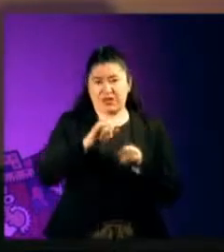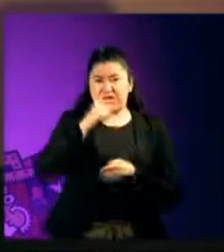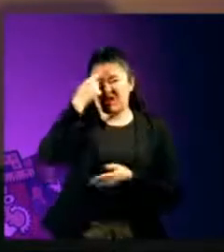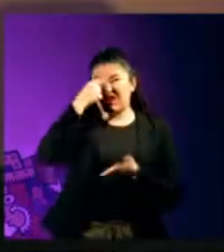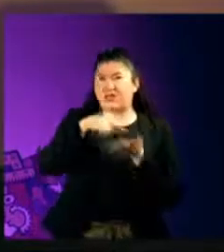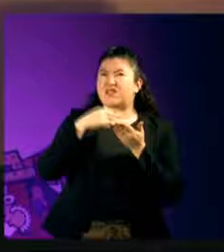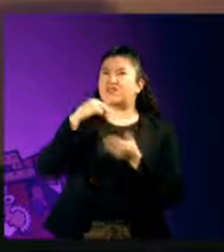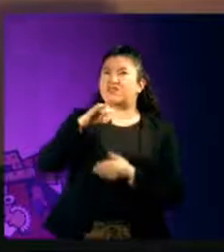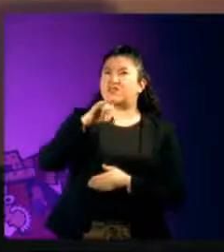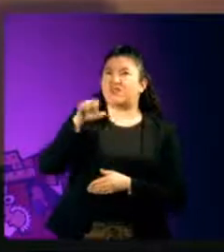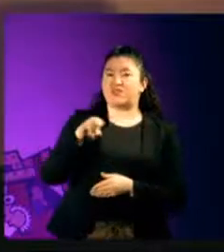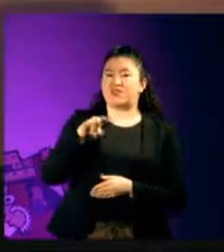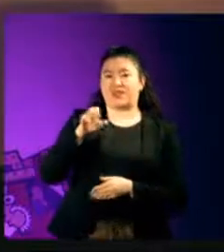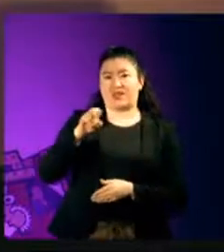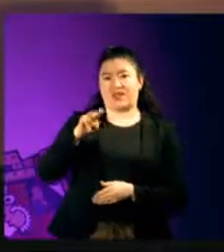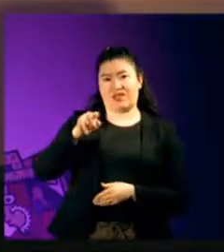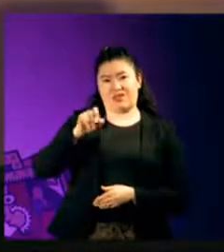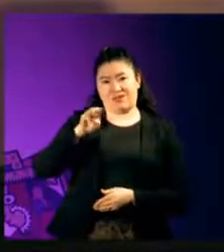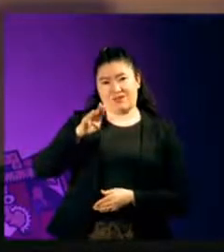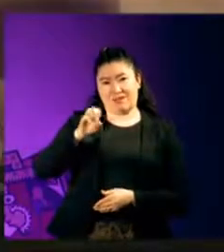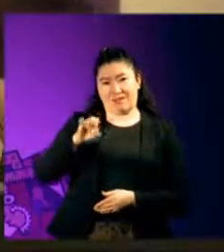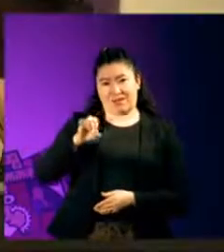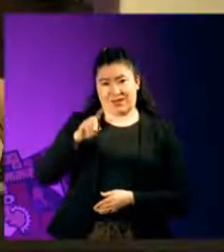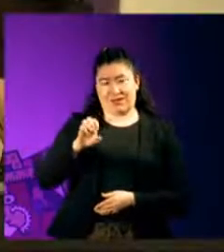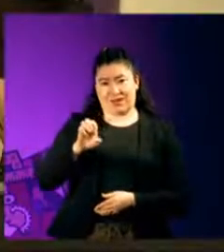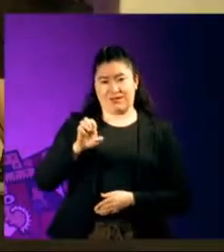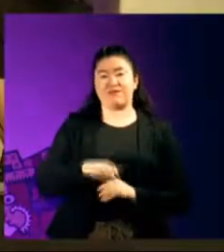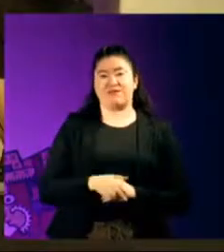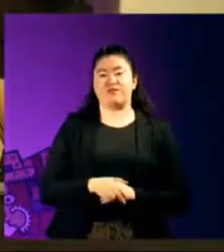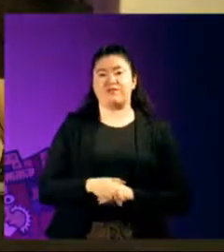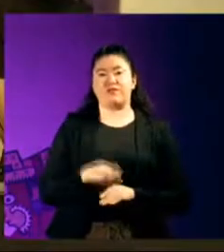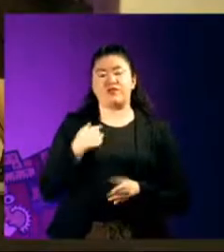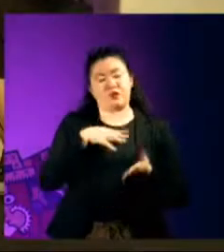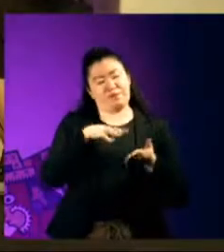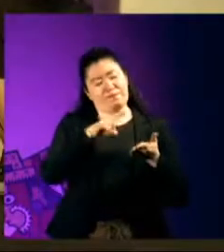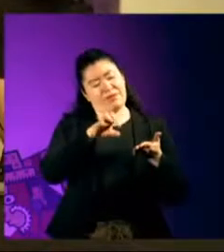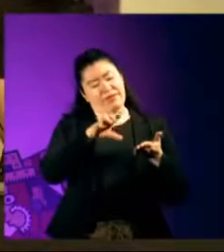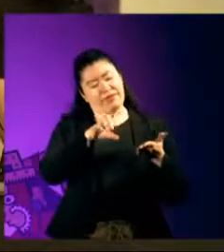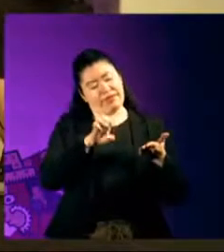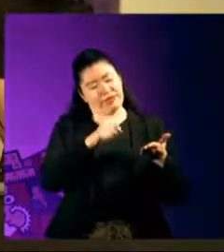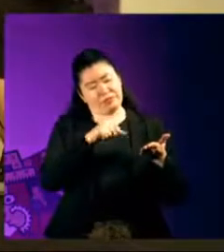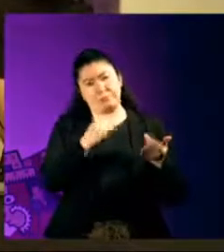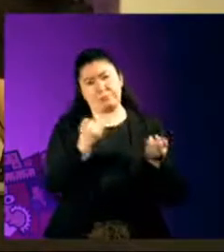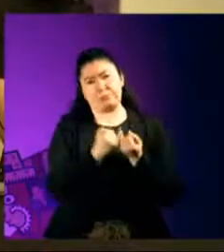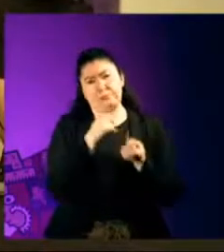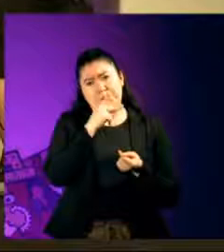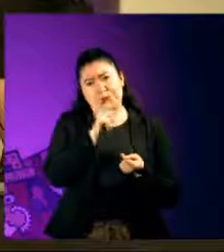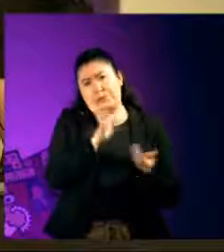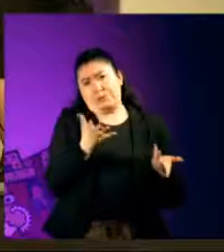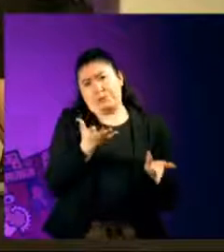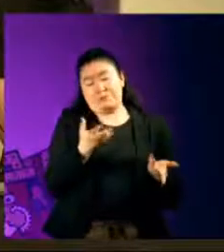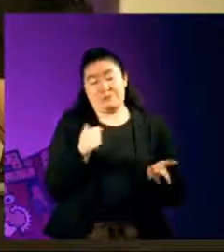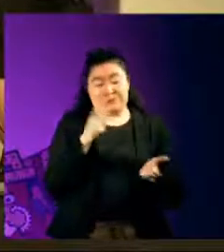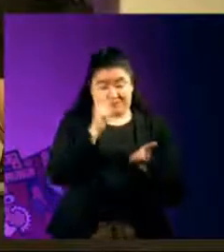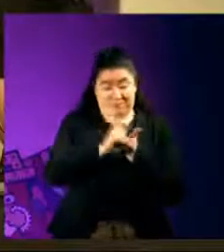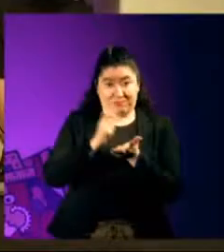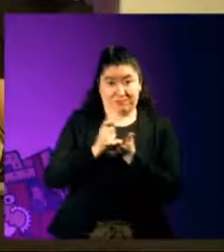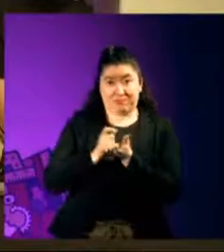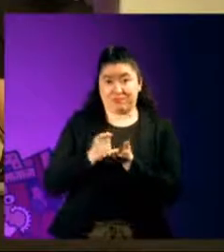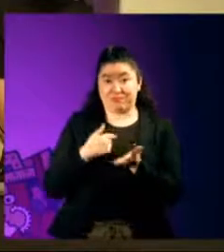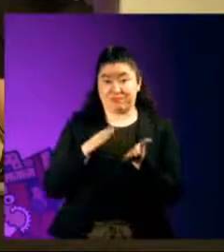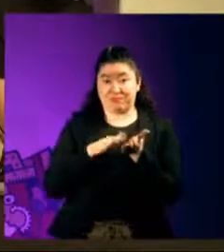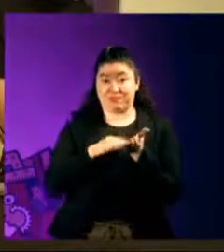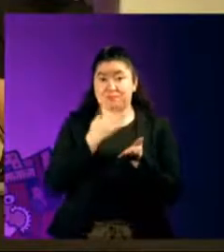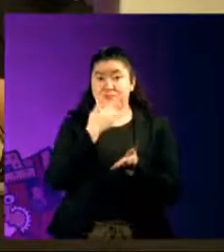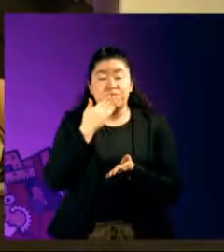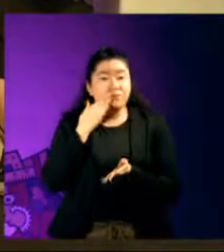antonio meade no yo decía me hace porque así es como se lee que escribía en una servilleta bueno ese señor también